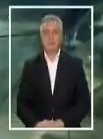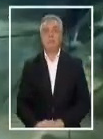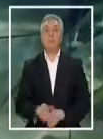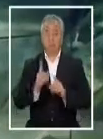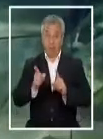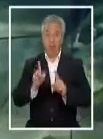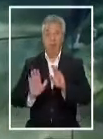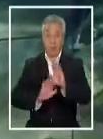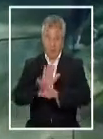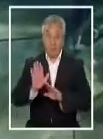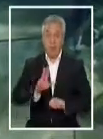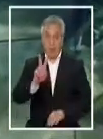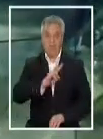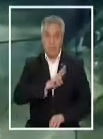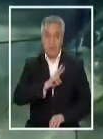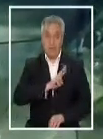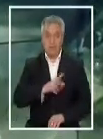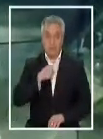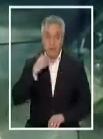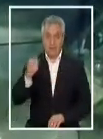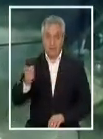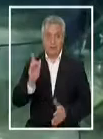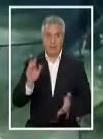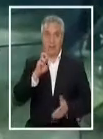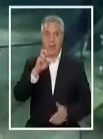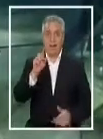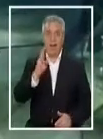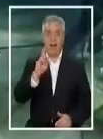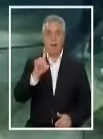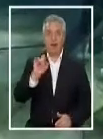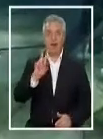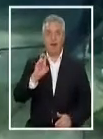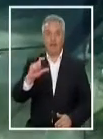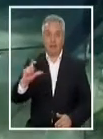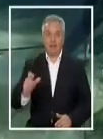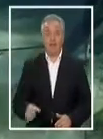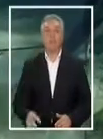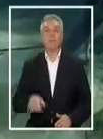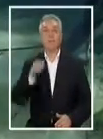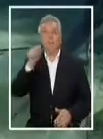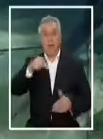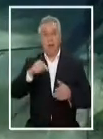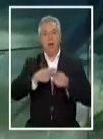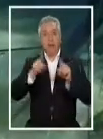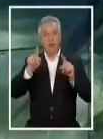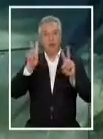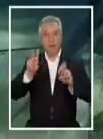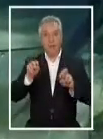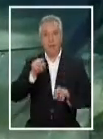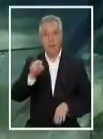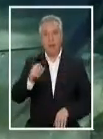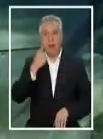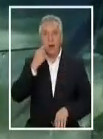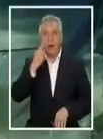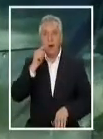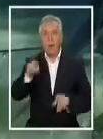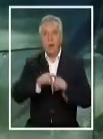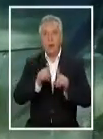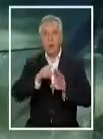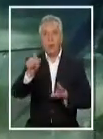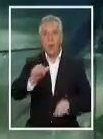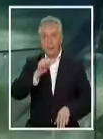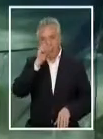Hay que cuidar a Valparaíso, como nos dice Santiago Pavlovich. Vamos a otro tema. Bastián Requena es el último narcomúsico